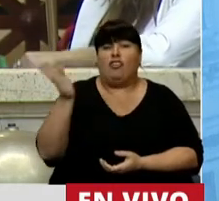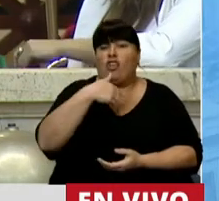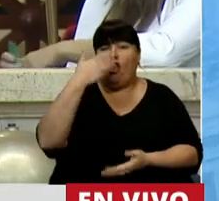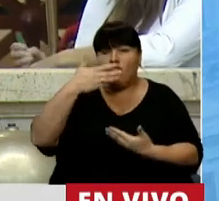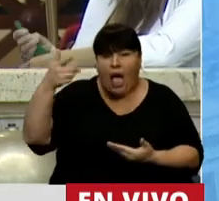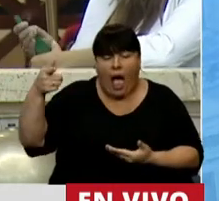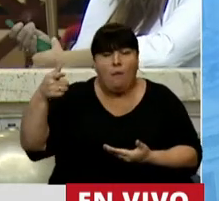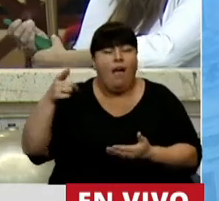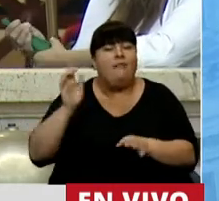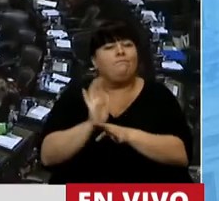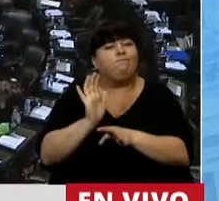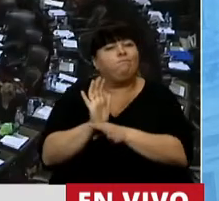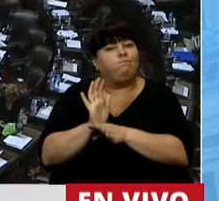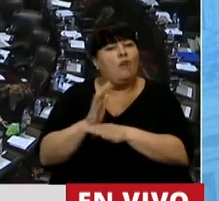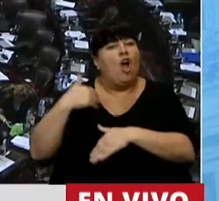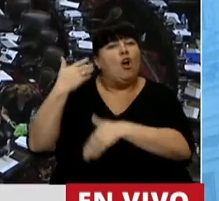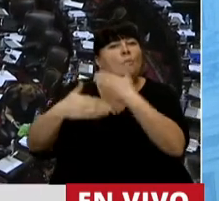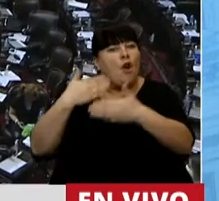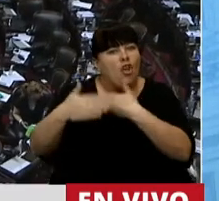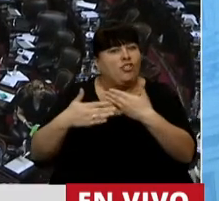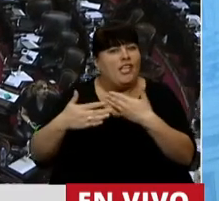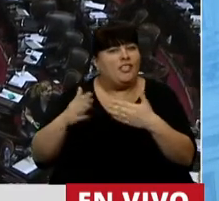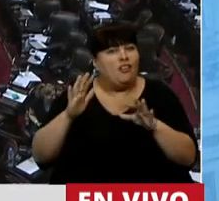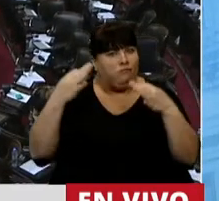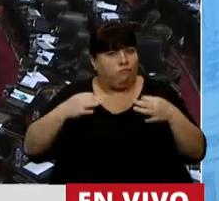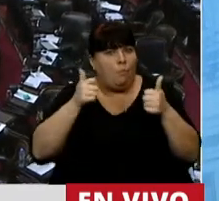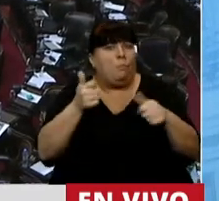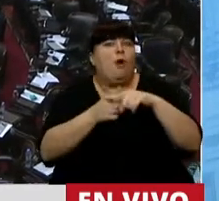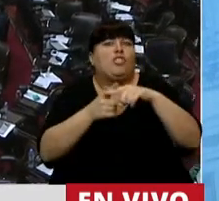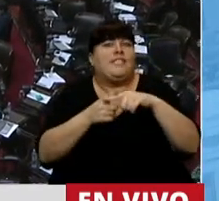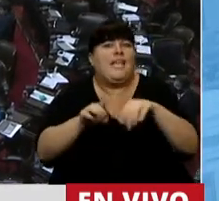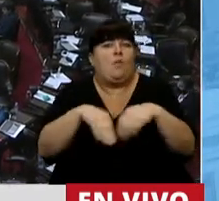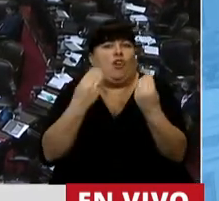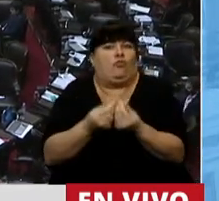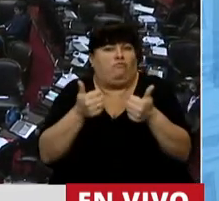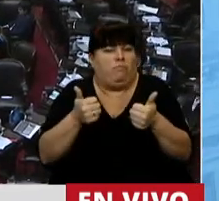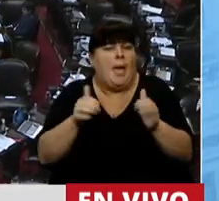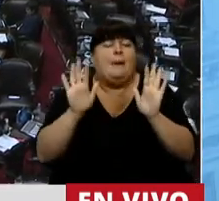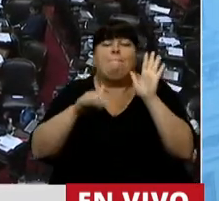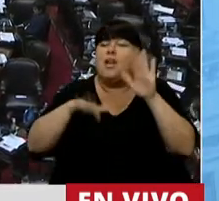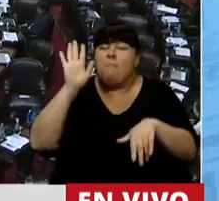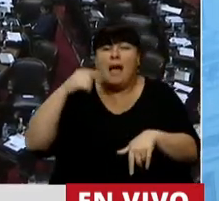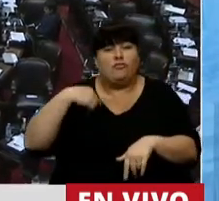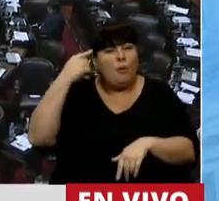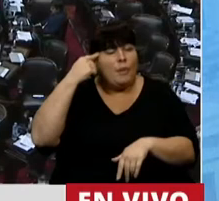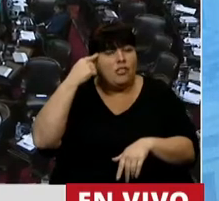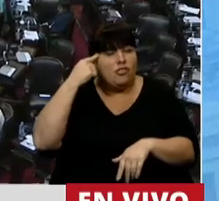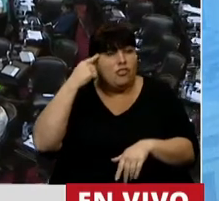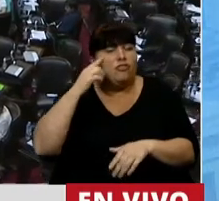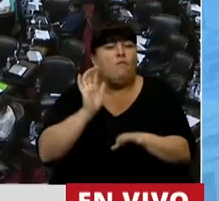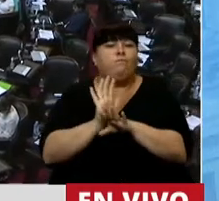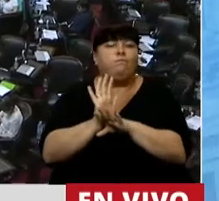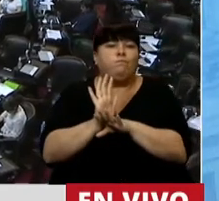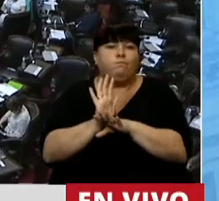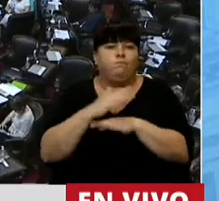voces participan, el proceso es virtuoso en los resultados. Pero sobre todo me parece que le da